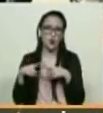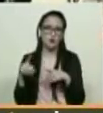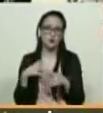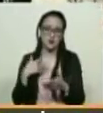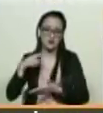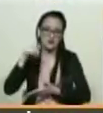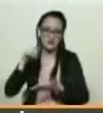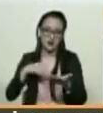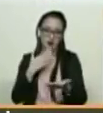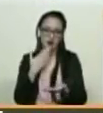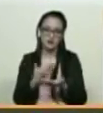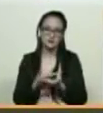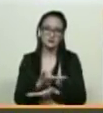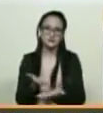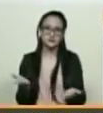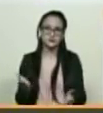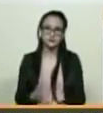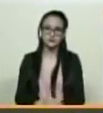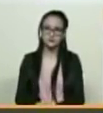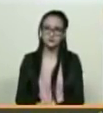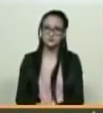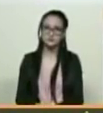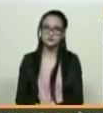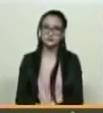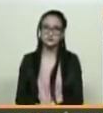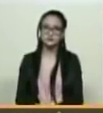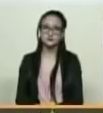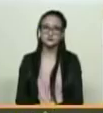firmar. Muchas gracias.